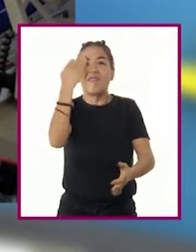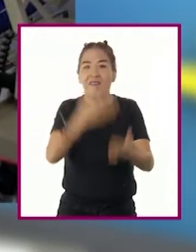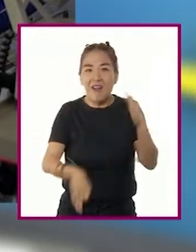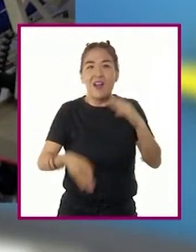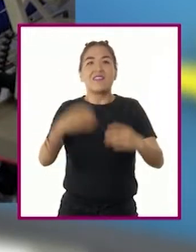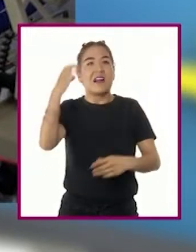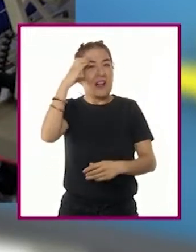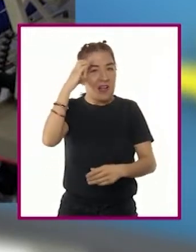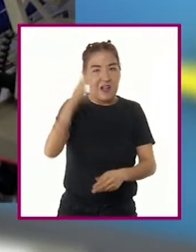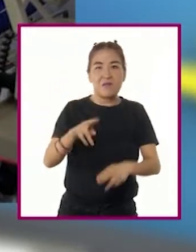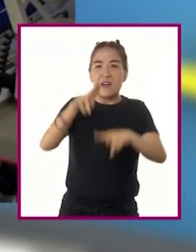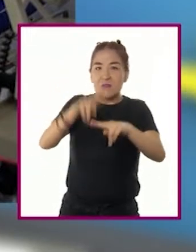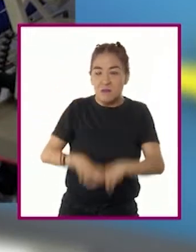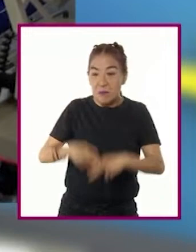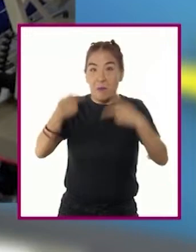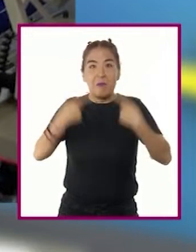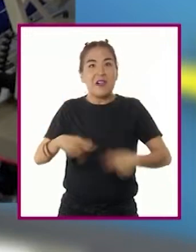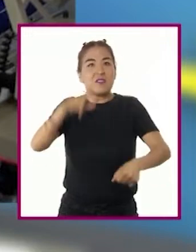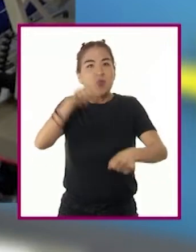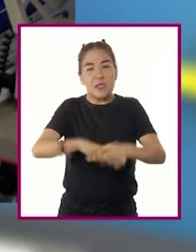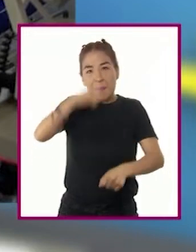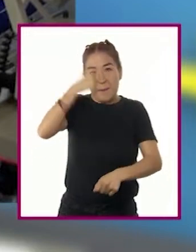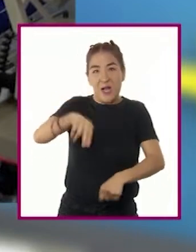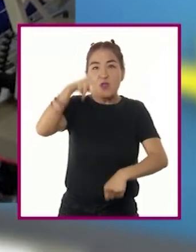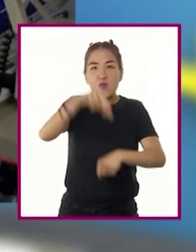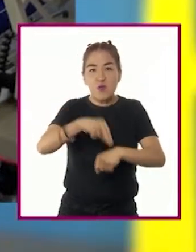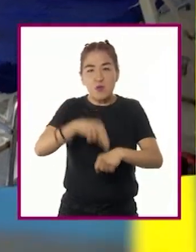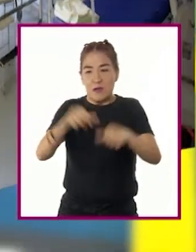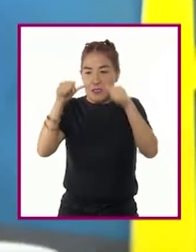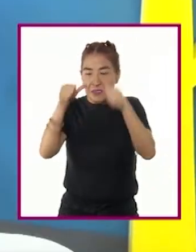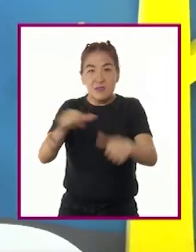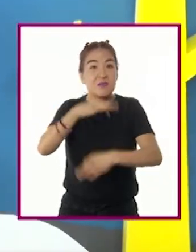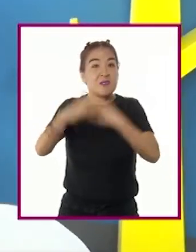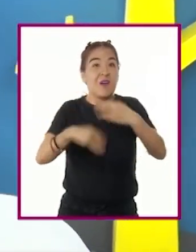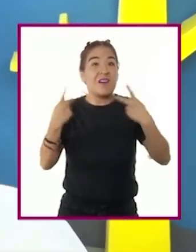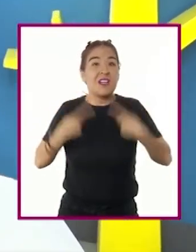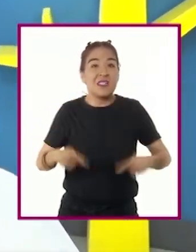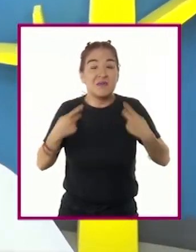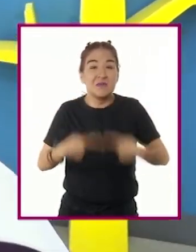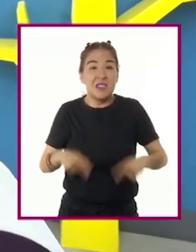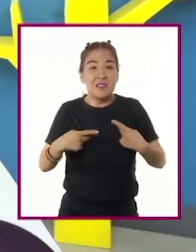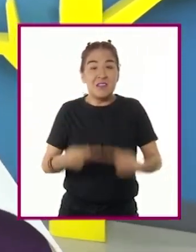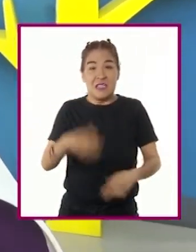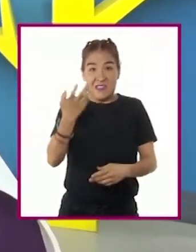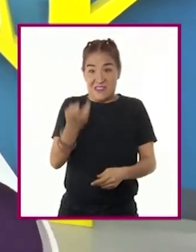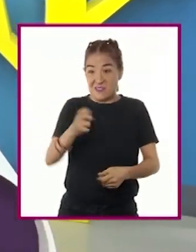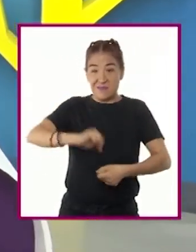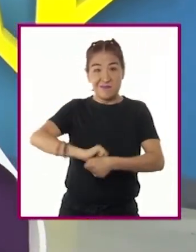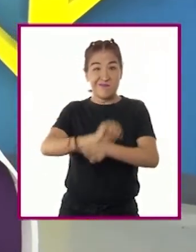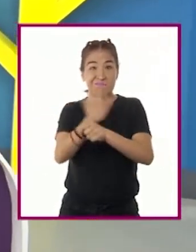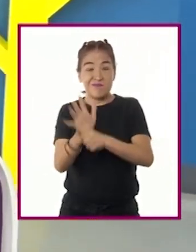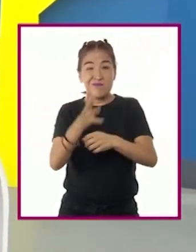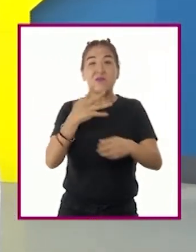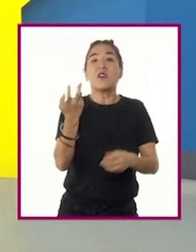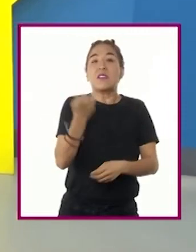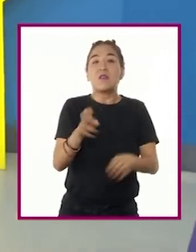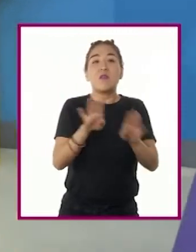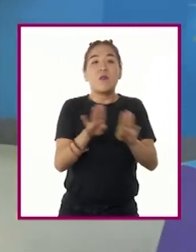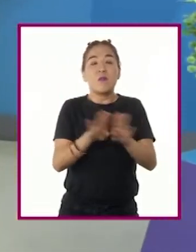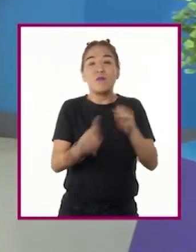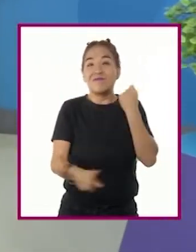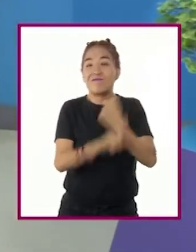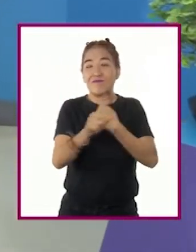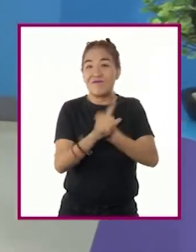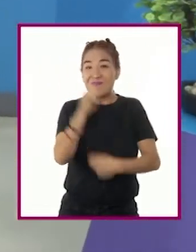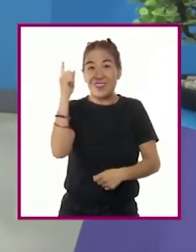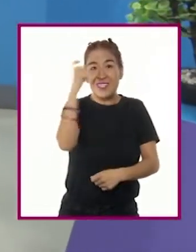personal médico necesarios para atender a todos los pacientes. La pandemia no solo evidenció esta capacidad limitada,